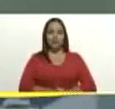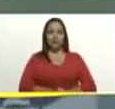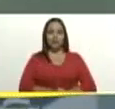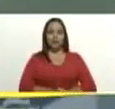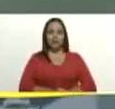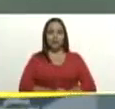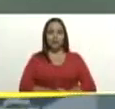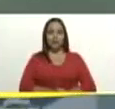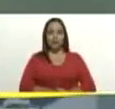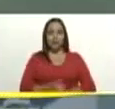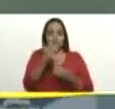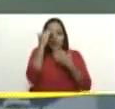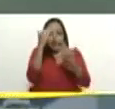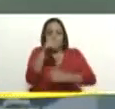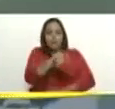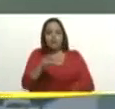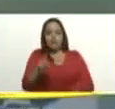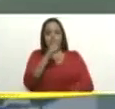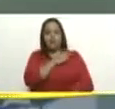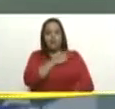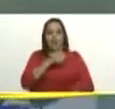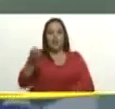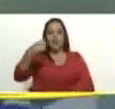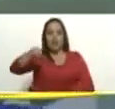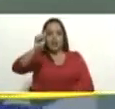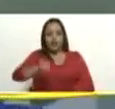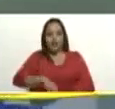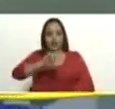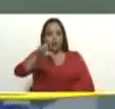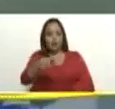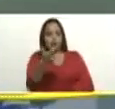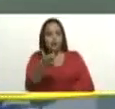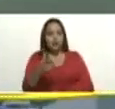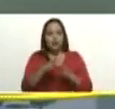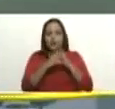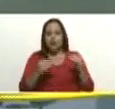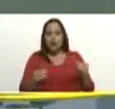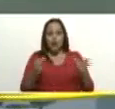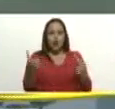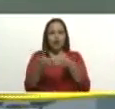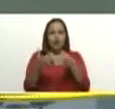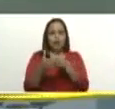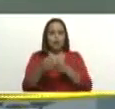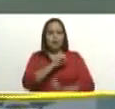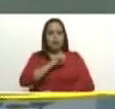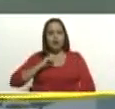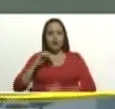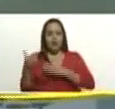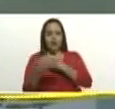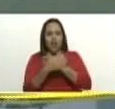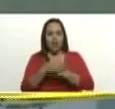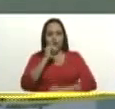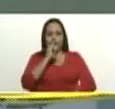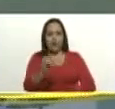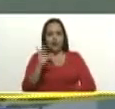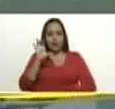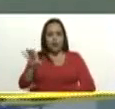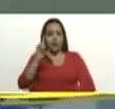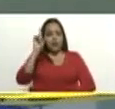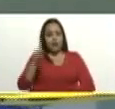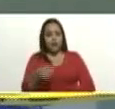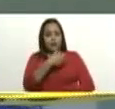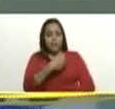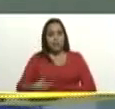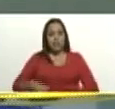Mi saludo a la gente de Venevisión, de Televen, de Globovisión, de todos los medios privados del país. A Nieves Valdés, presidenta